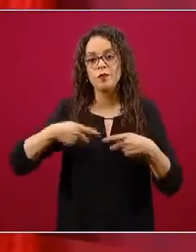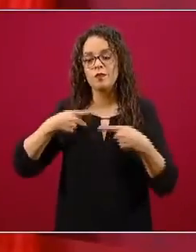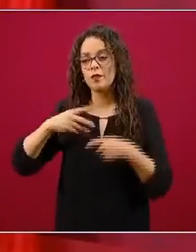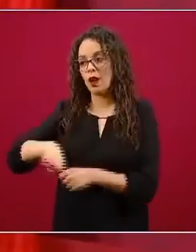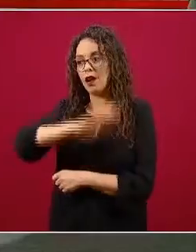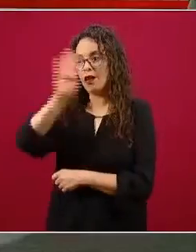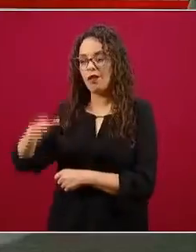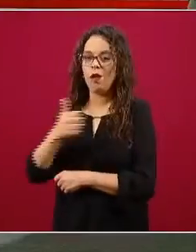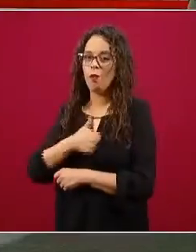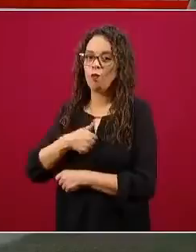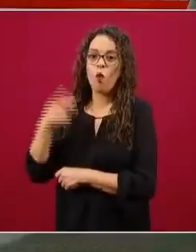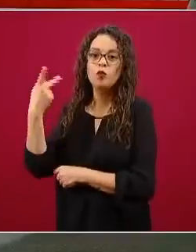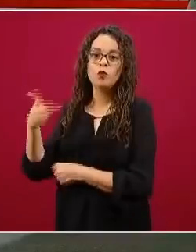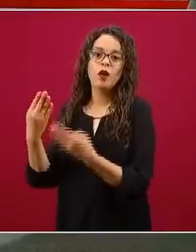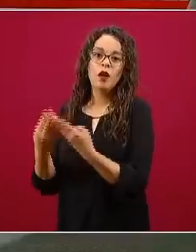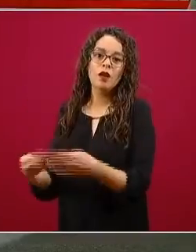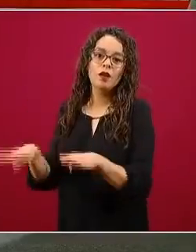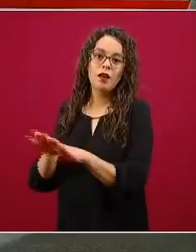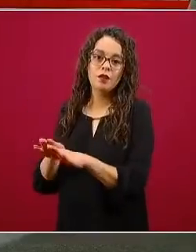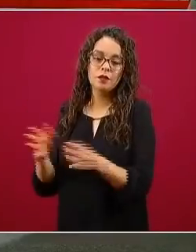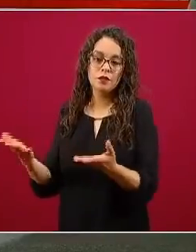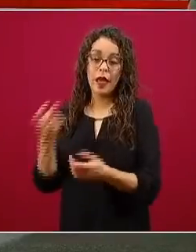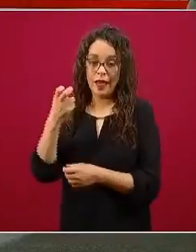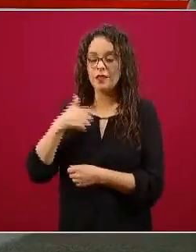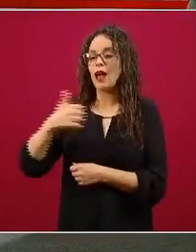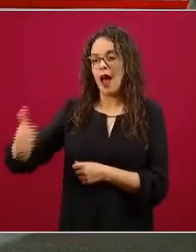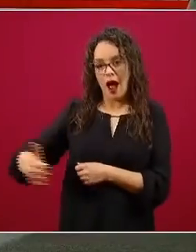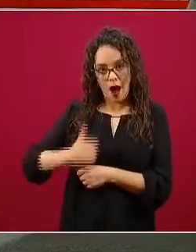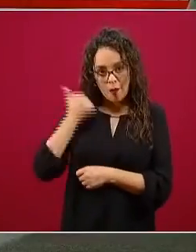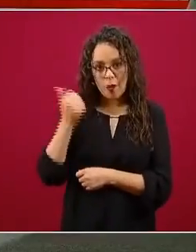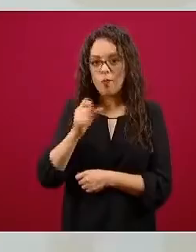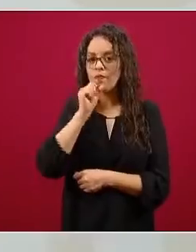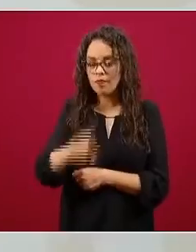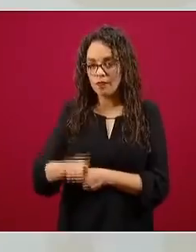y aprovecho aquí para recordar a la población: no se esperen.